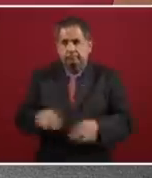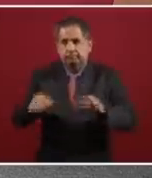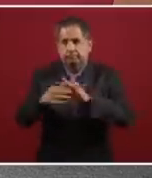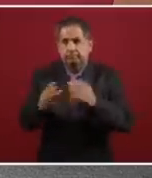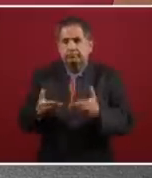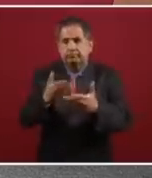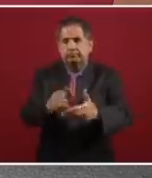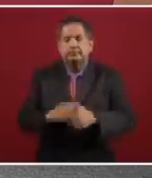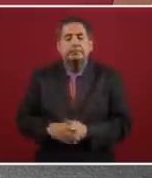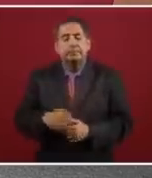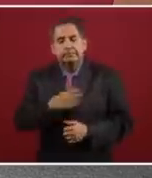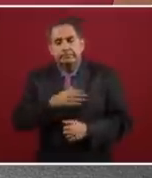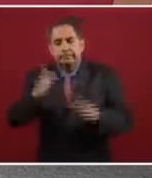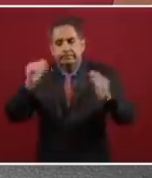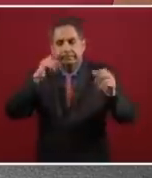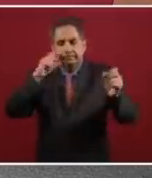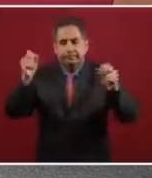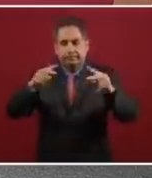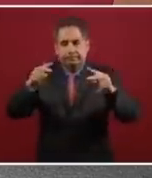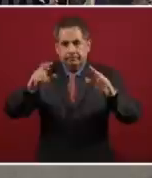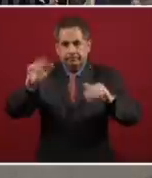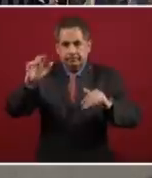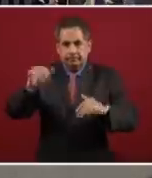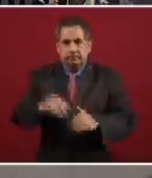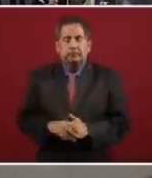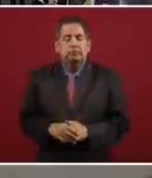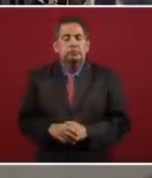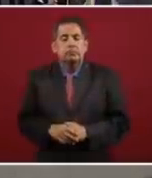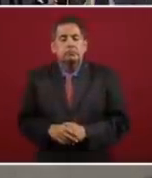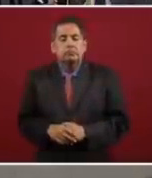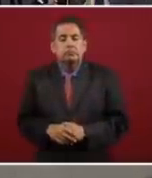importante. Bueno, nos vamos.